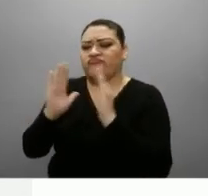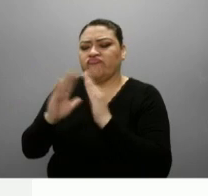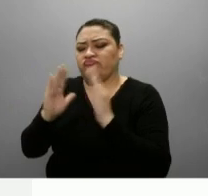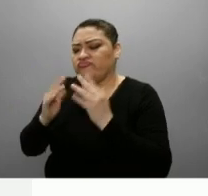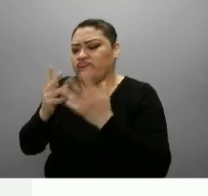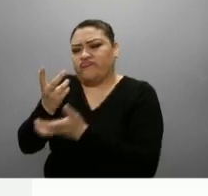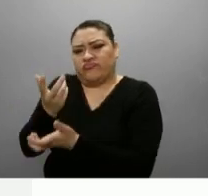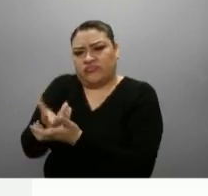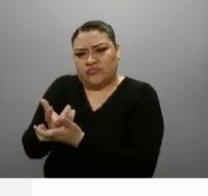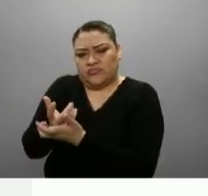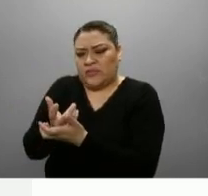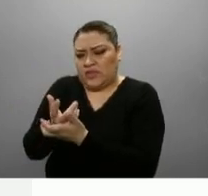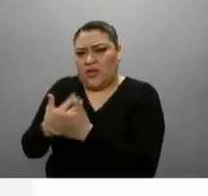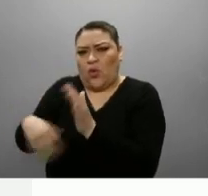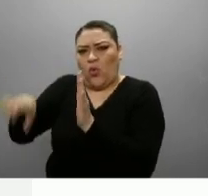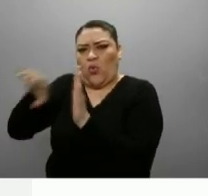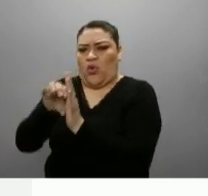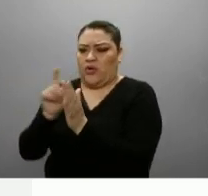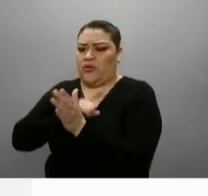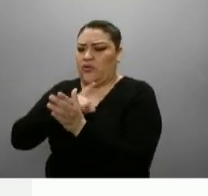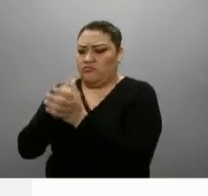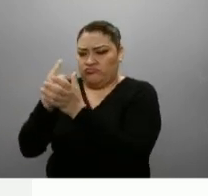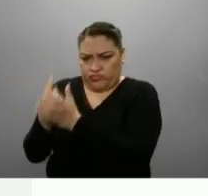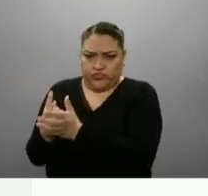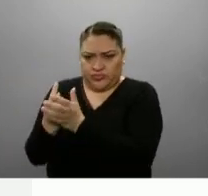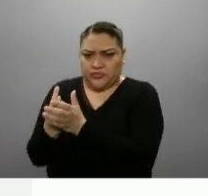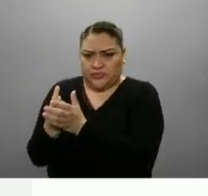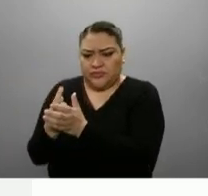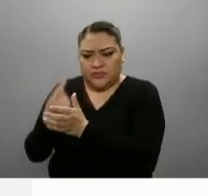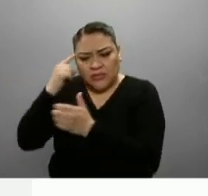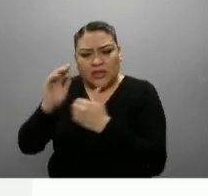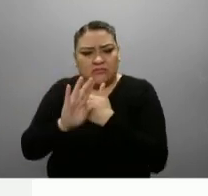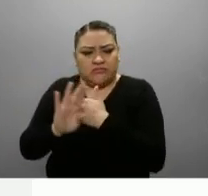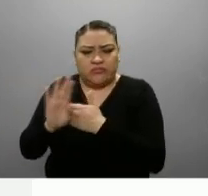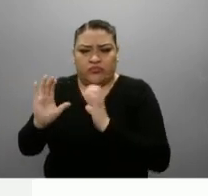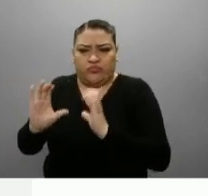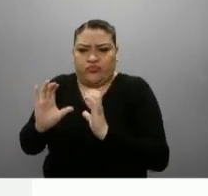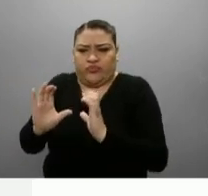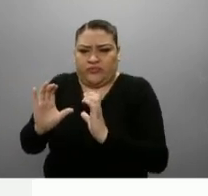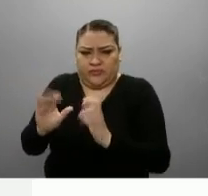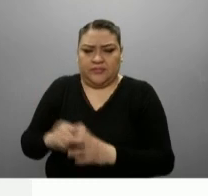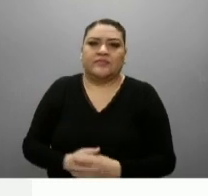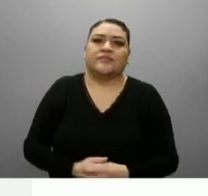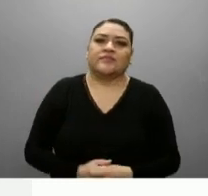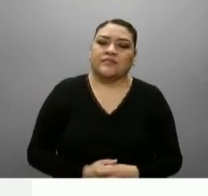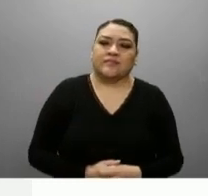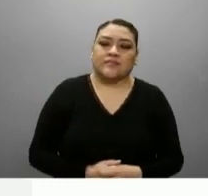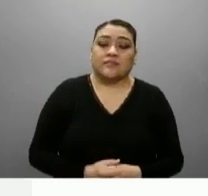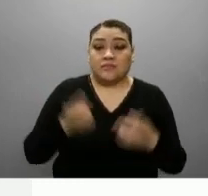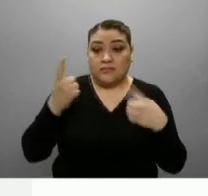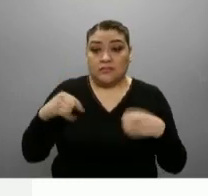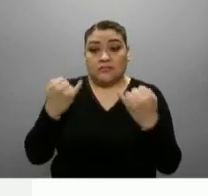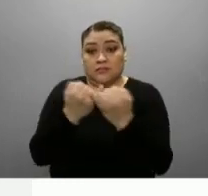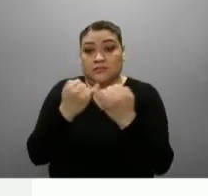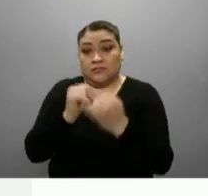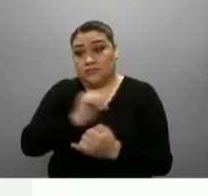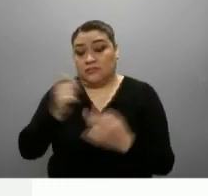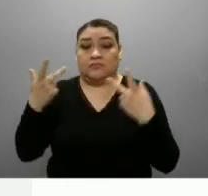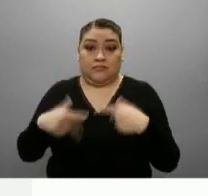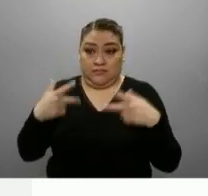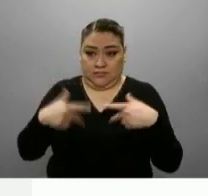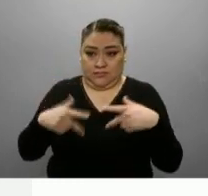para observar su aislamiento o su preventivo, su resguardo. Y las personas